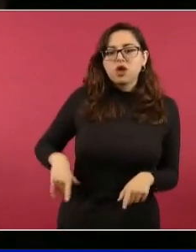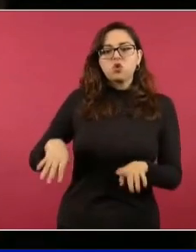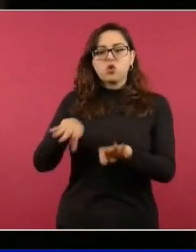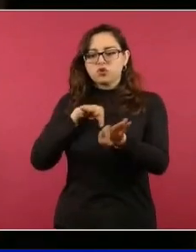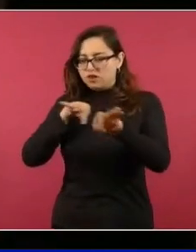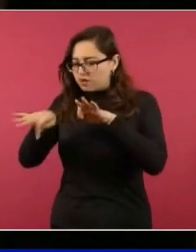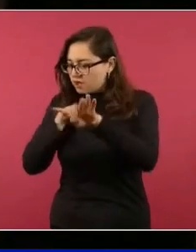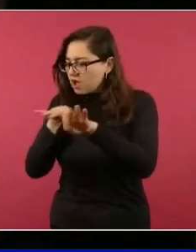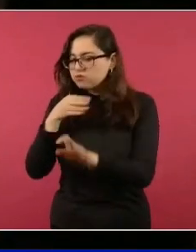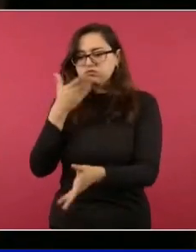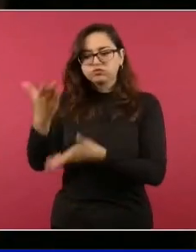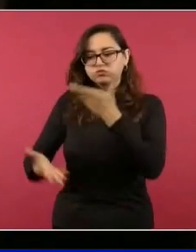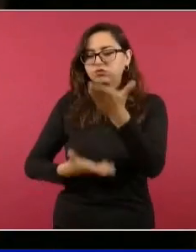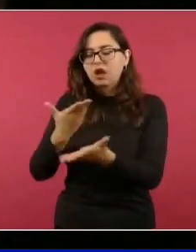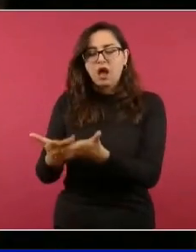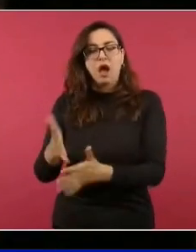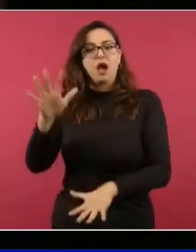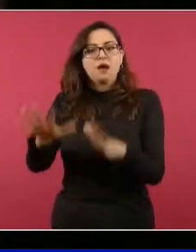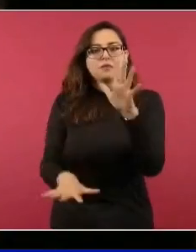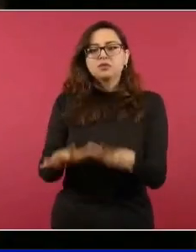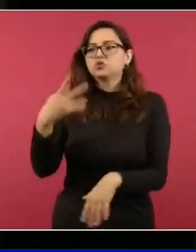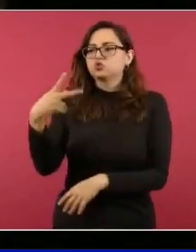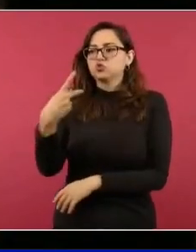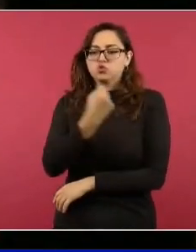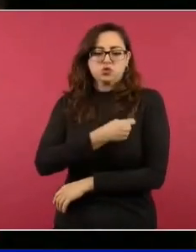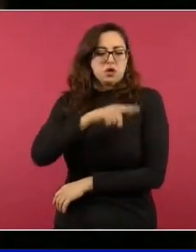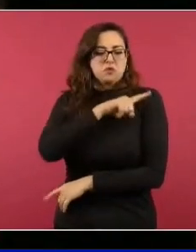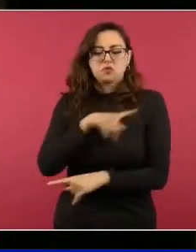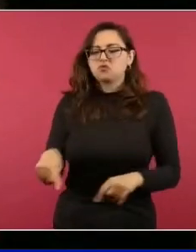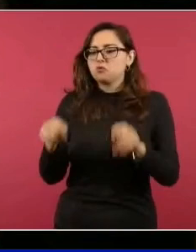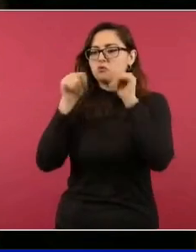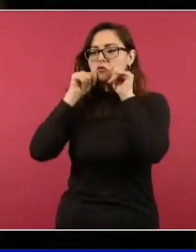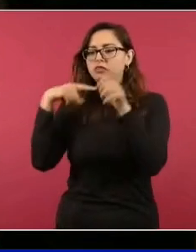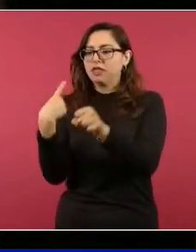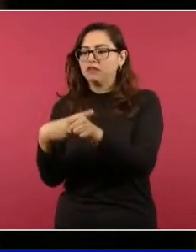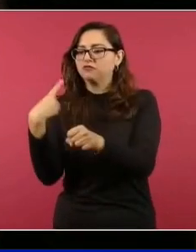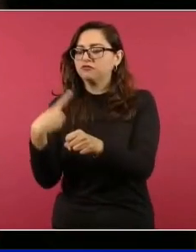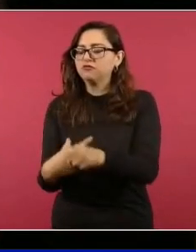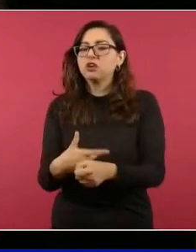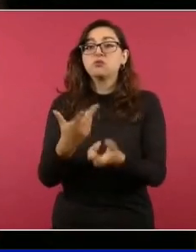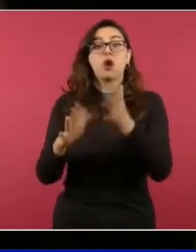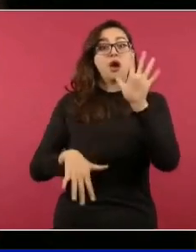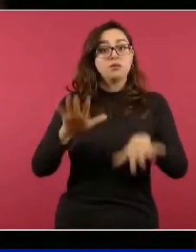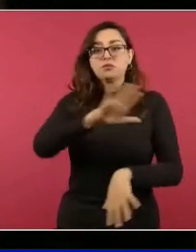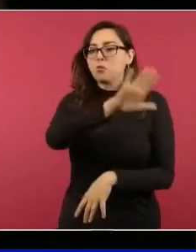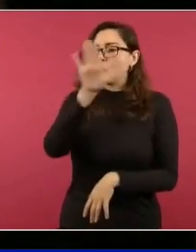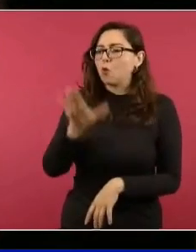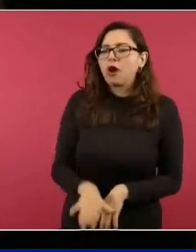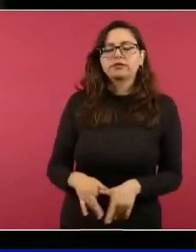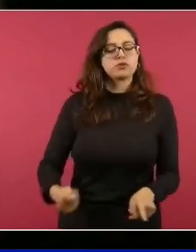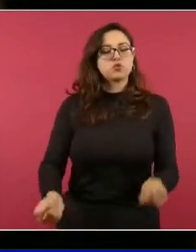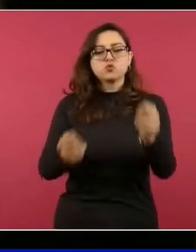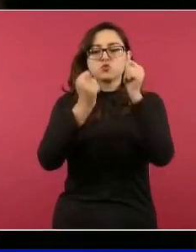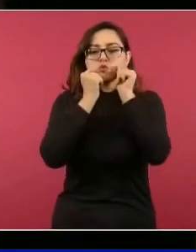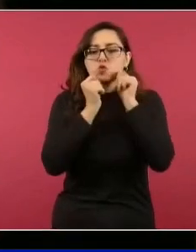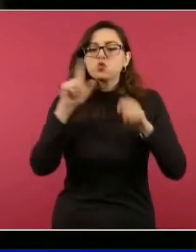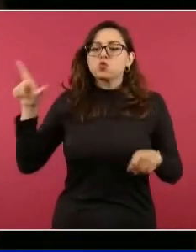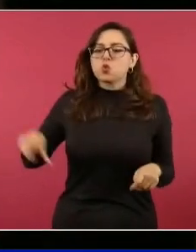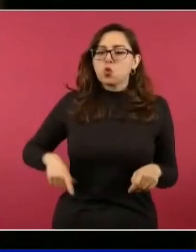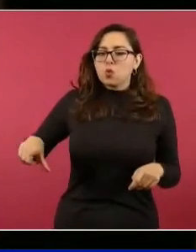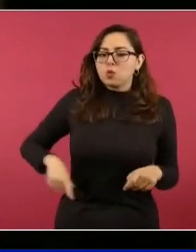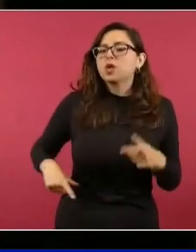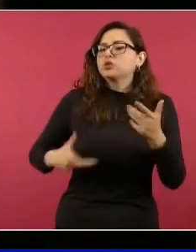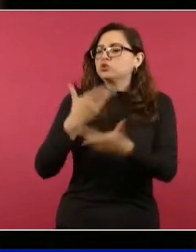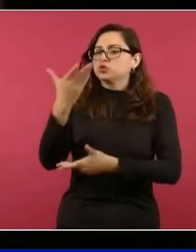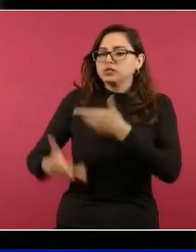la salud, incluyendo la vida, atendiendo su trabajo. Sin embargo, también están muy